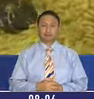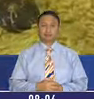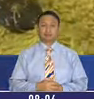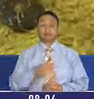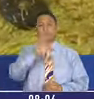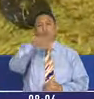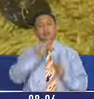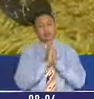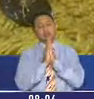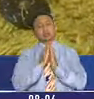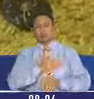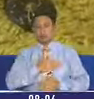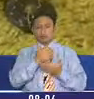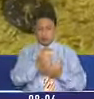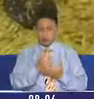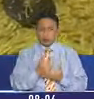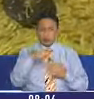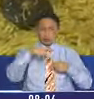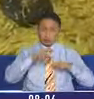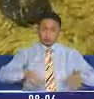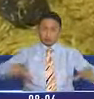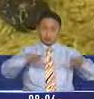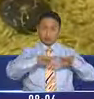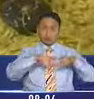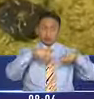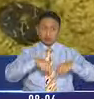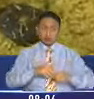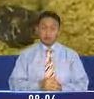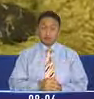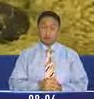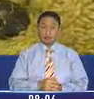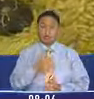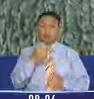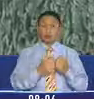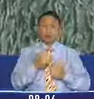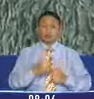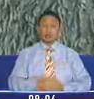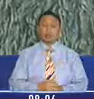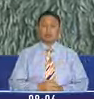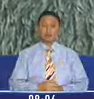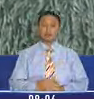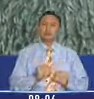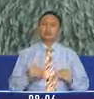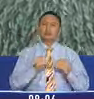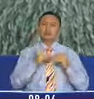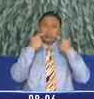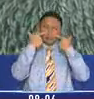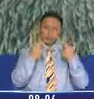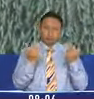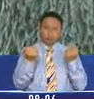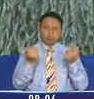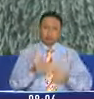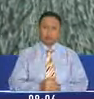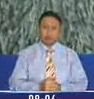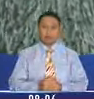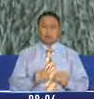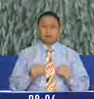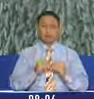Vengan, por favor, a ayudarnos en estos sectores que estamos así en esta inseguridad. Más vigilancia, pedimos